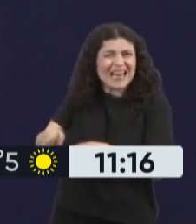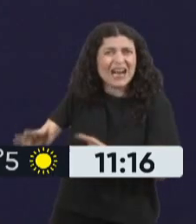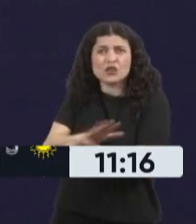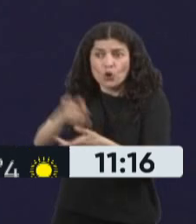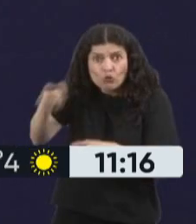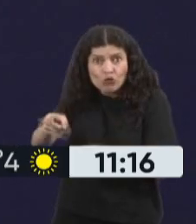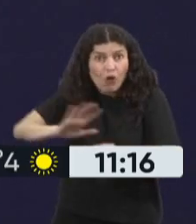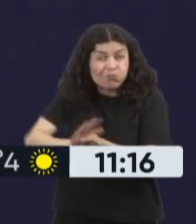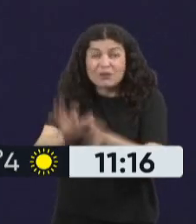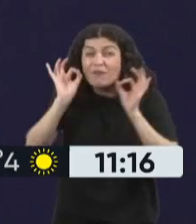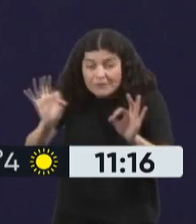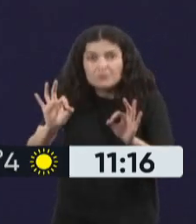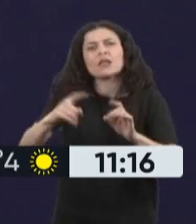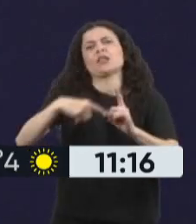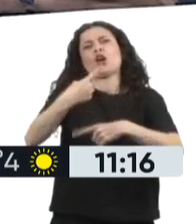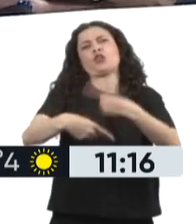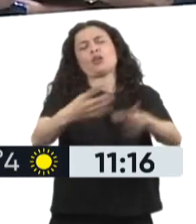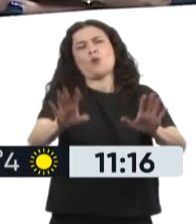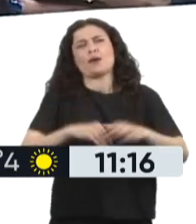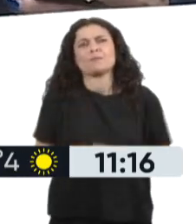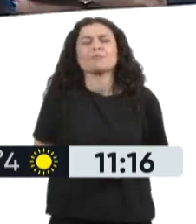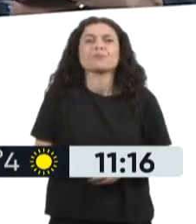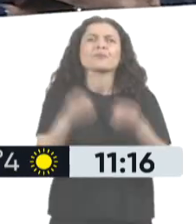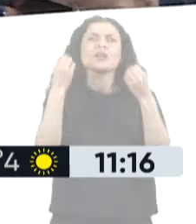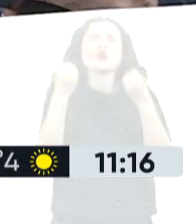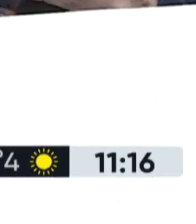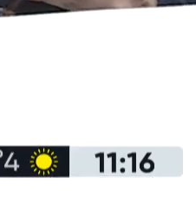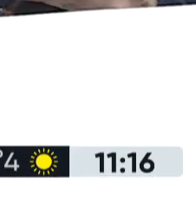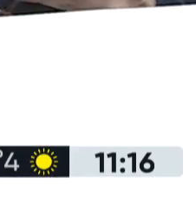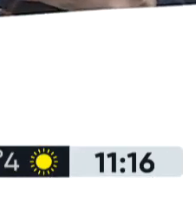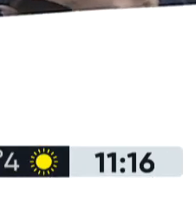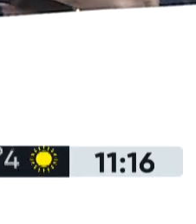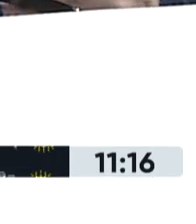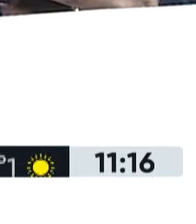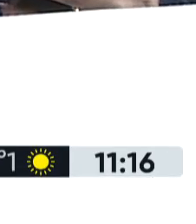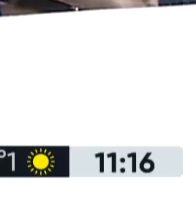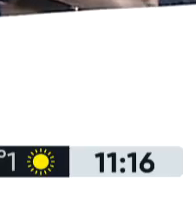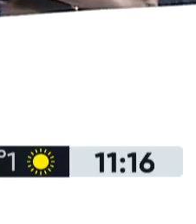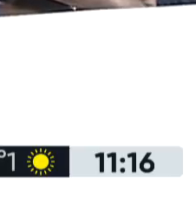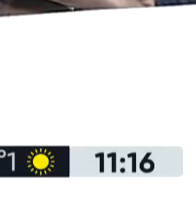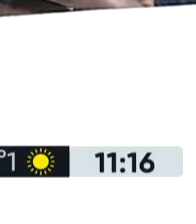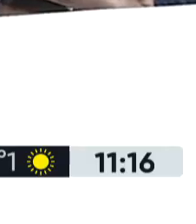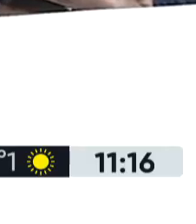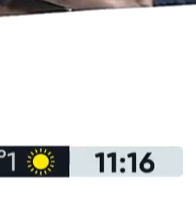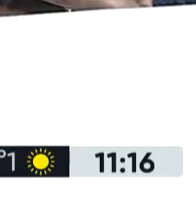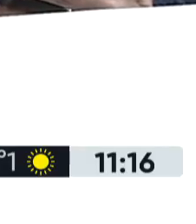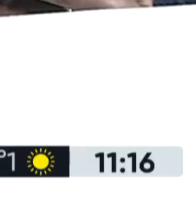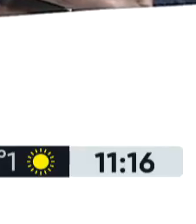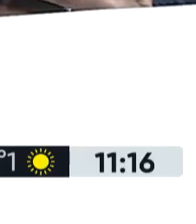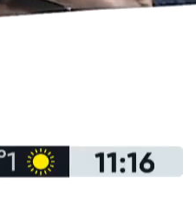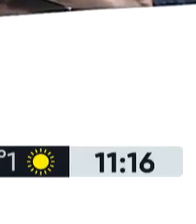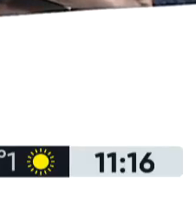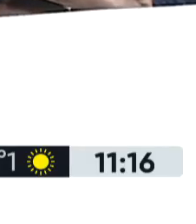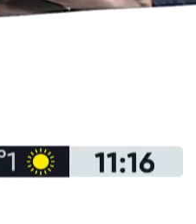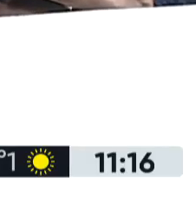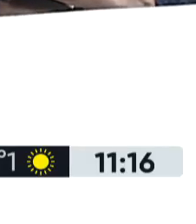deuda impaga. ¿Qué tal? ¿Cómo estás? Juan Pablo Peralta para Concierto Litoral y Félix Buenos Aires. Quería,